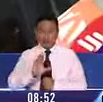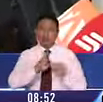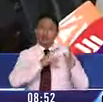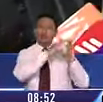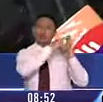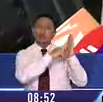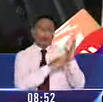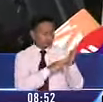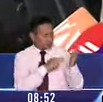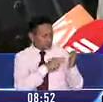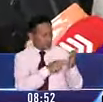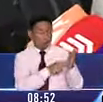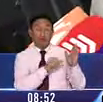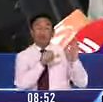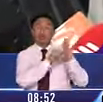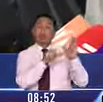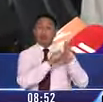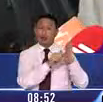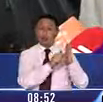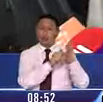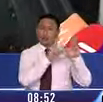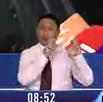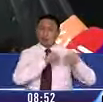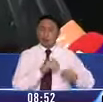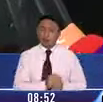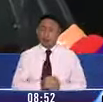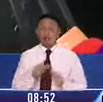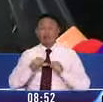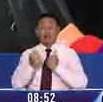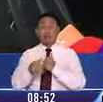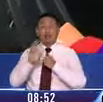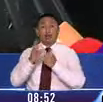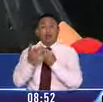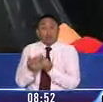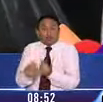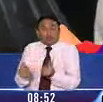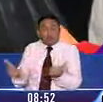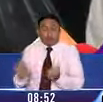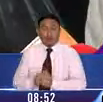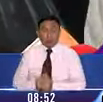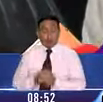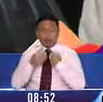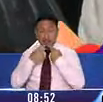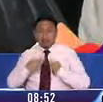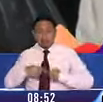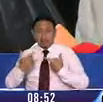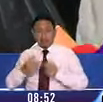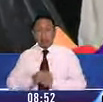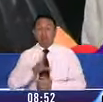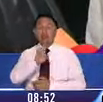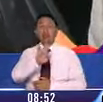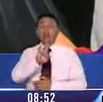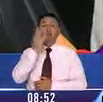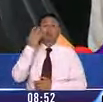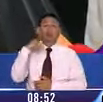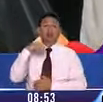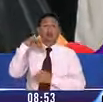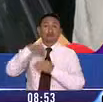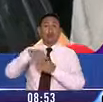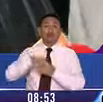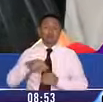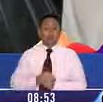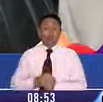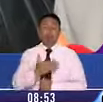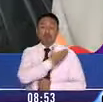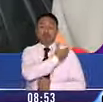el artículo pertinente con relación a la disolución de la Asamblea y convocatoria en 7 días a elecciones,